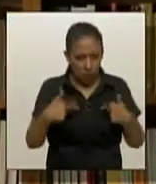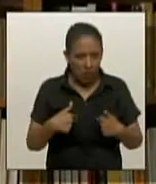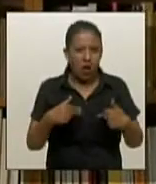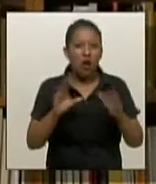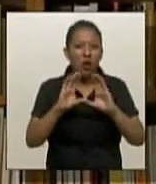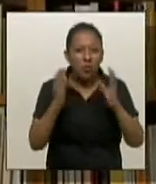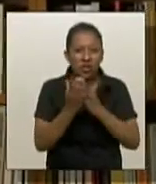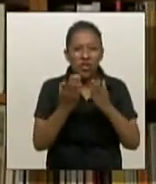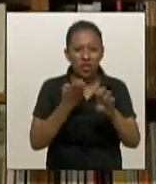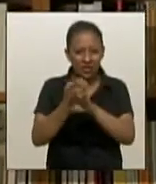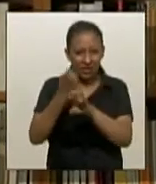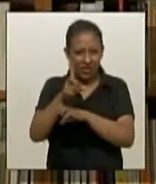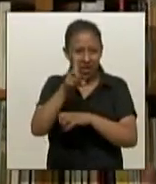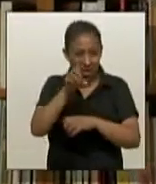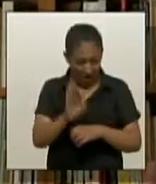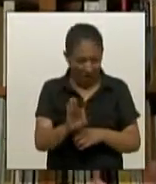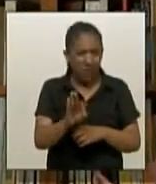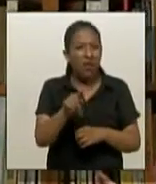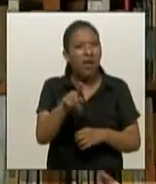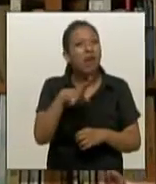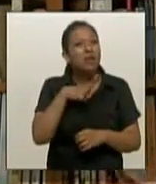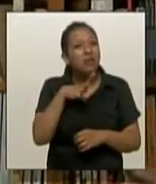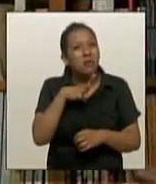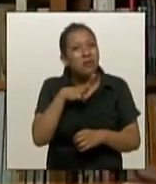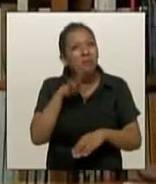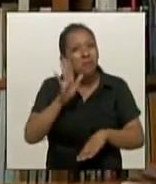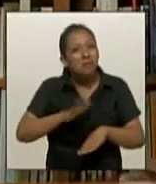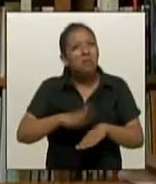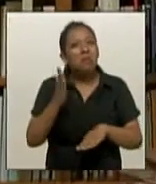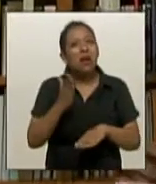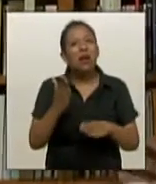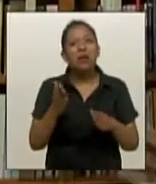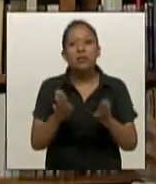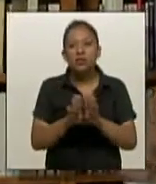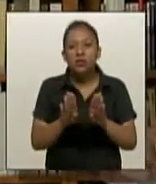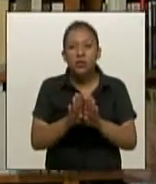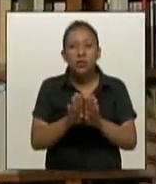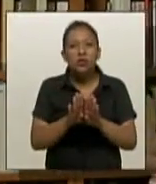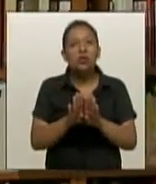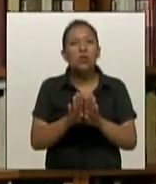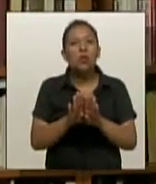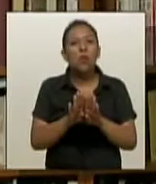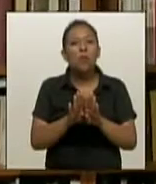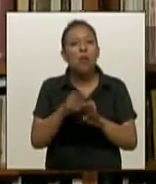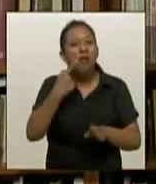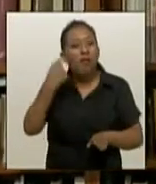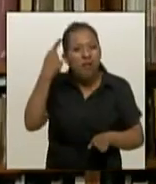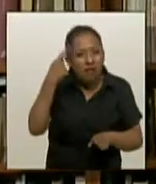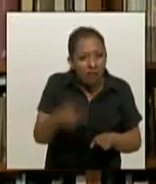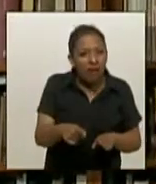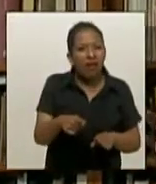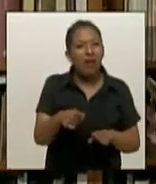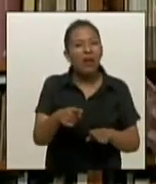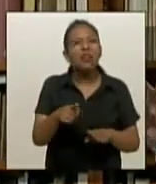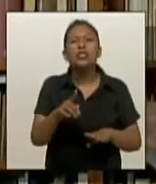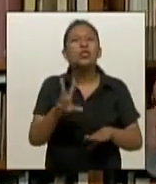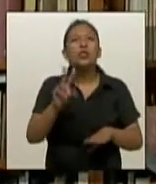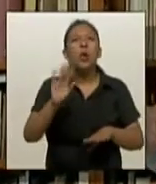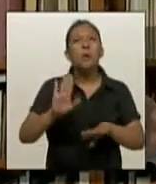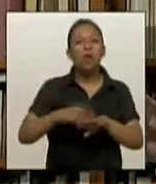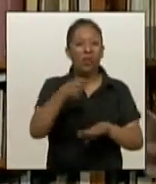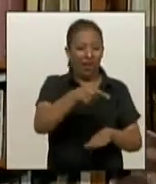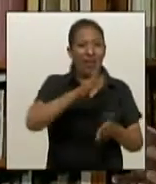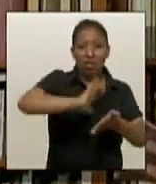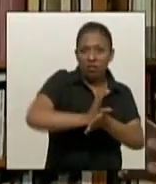DF, hay más, es el padecimiento que más denuncias tiene, y no tanto porque haya